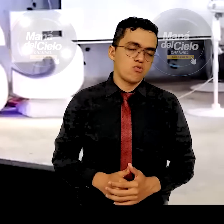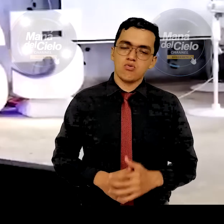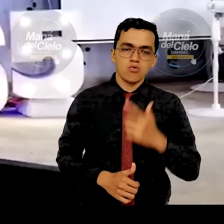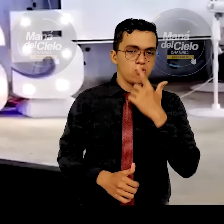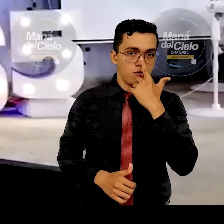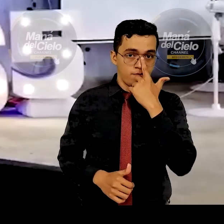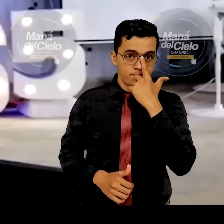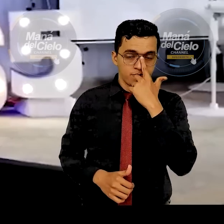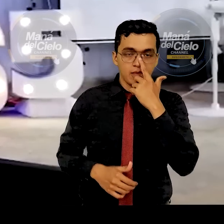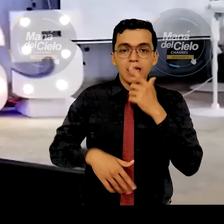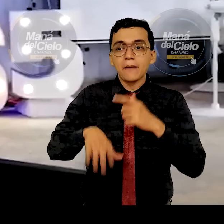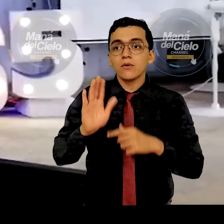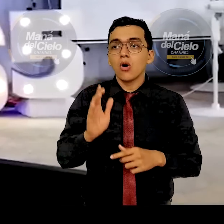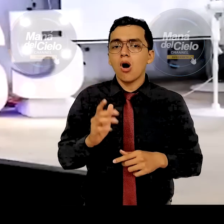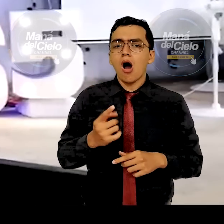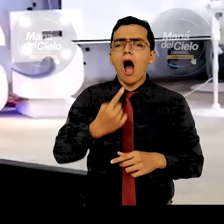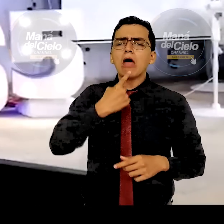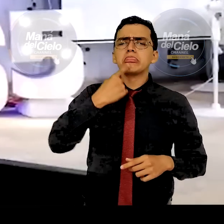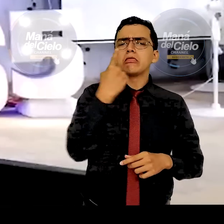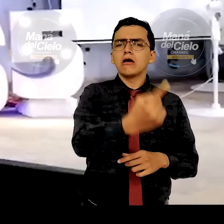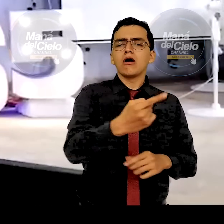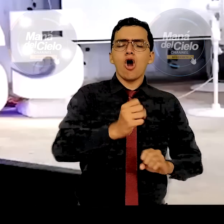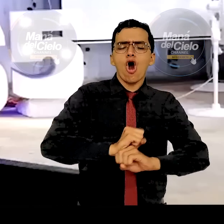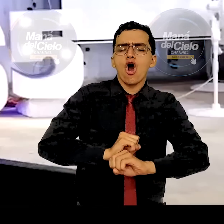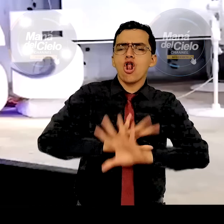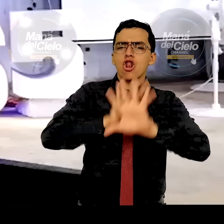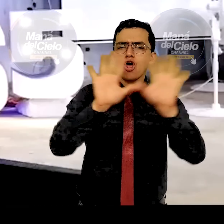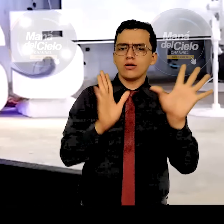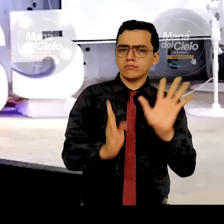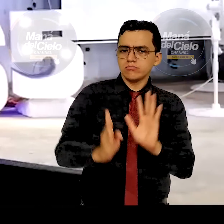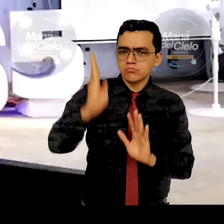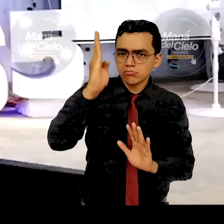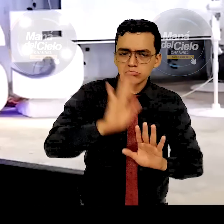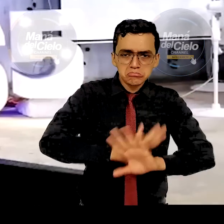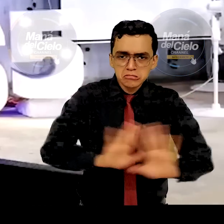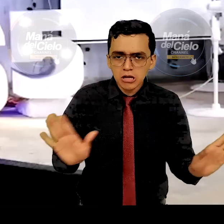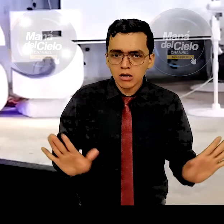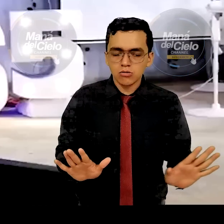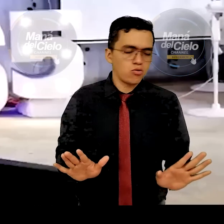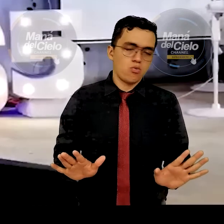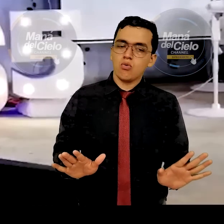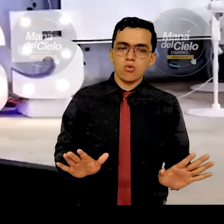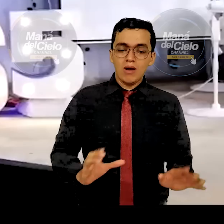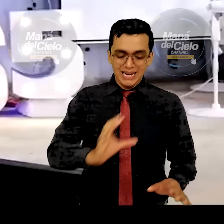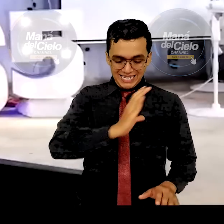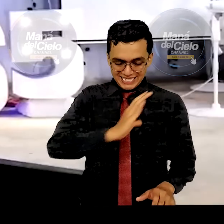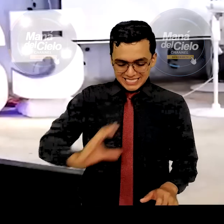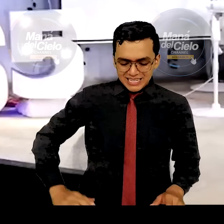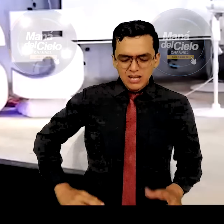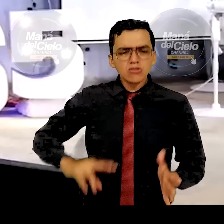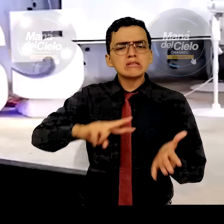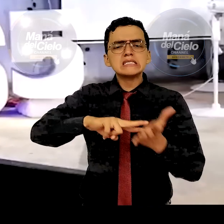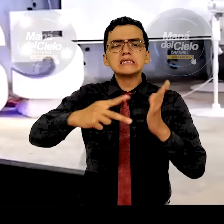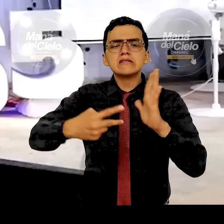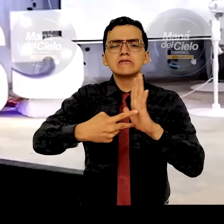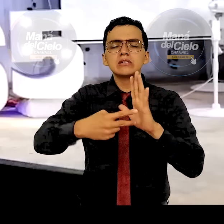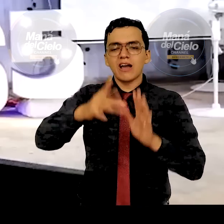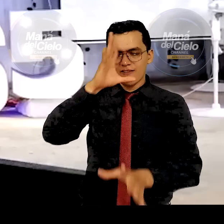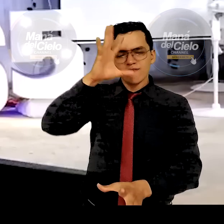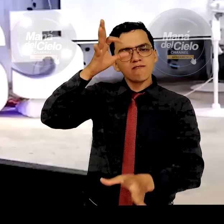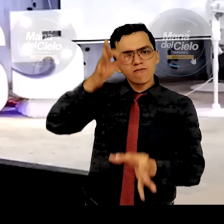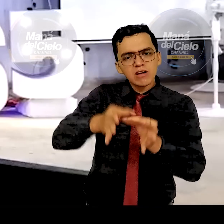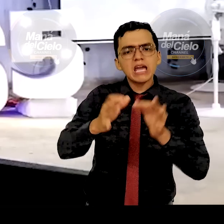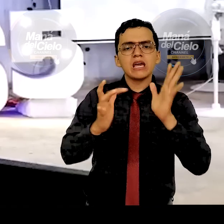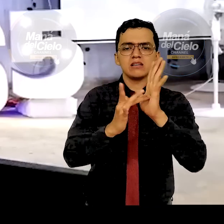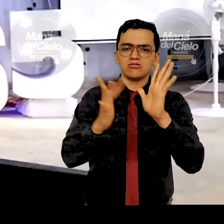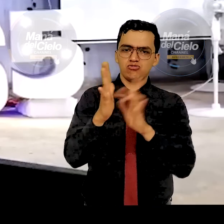Gloria a Dios, si eso no lo hace cristiano. Lo que lo hace cristiano es que usted crea en Jesús, crea